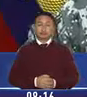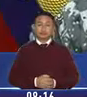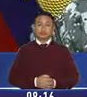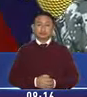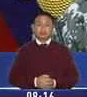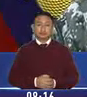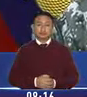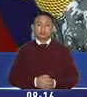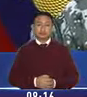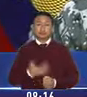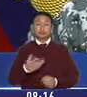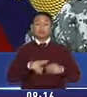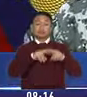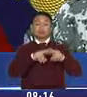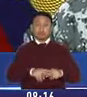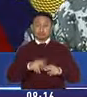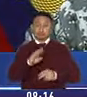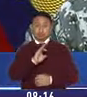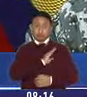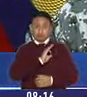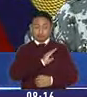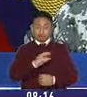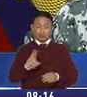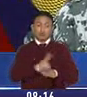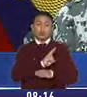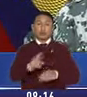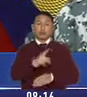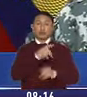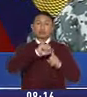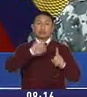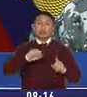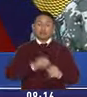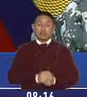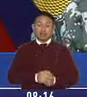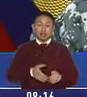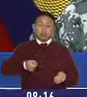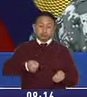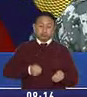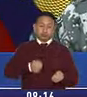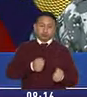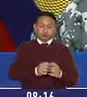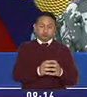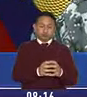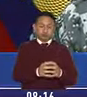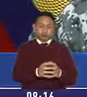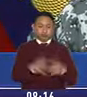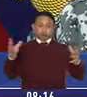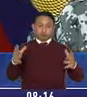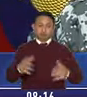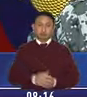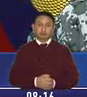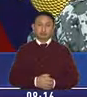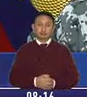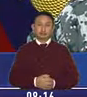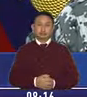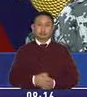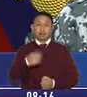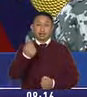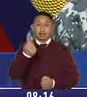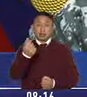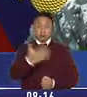Las primeras pericias técnicas entendemos que utilizaron este sistema de saturación por gases, así que le hacen explotar al cajero y